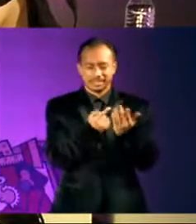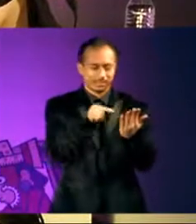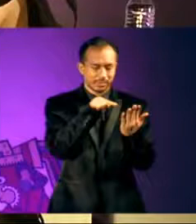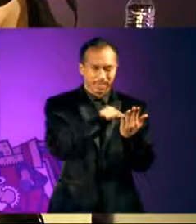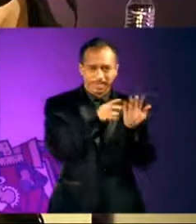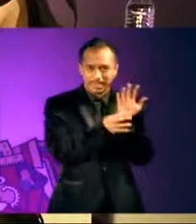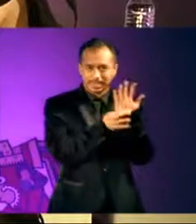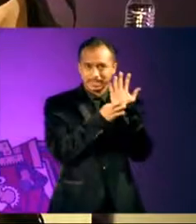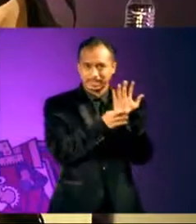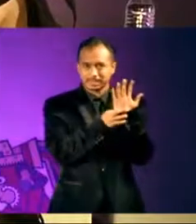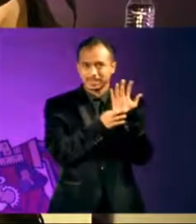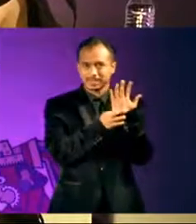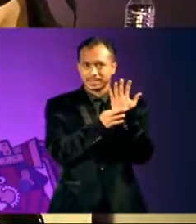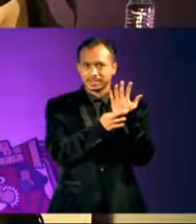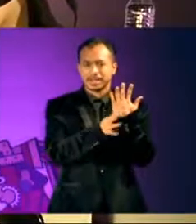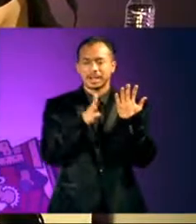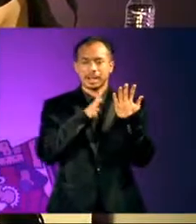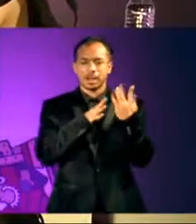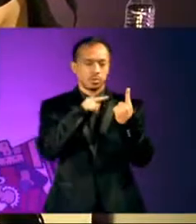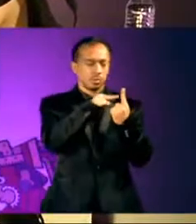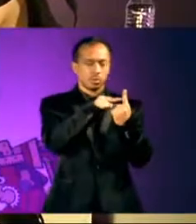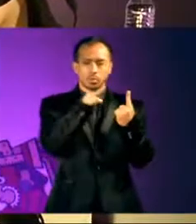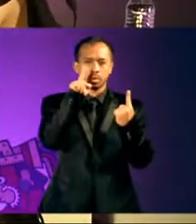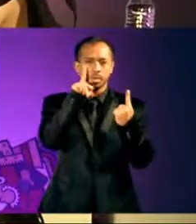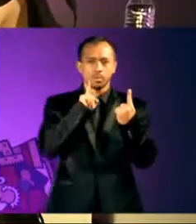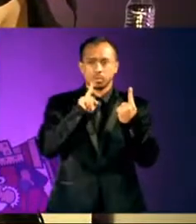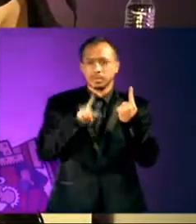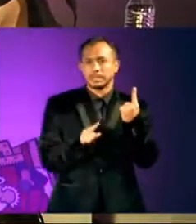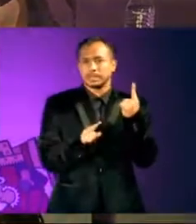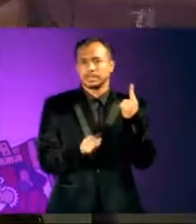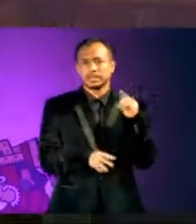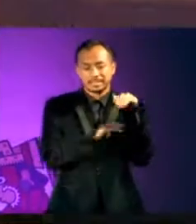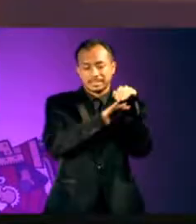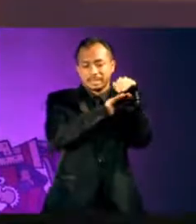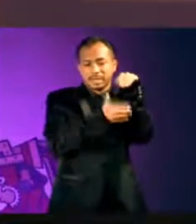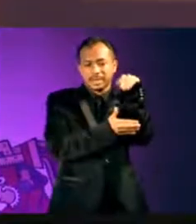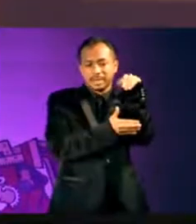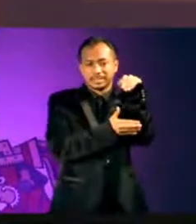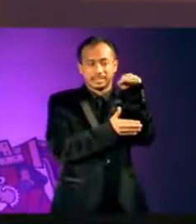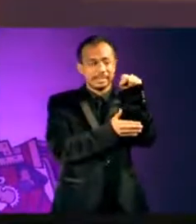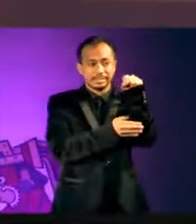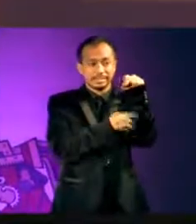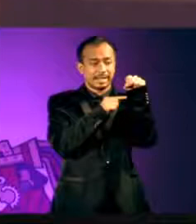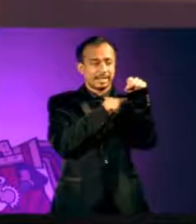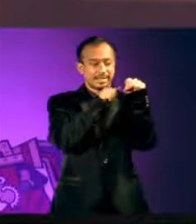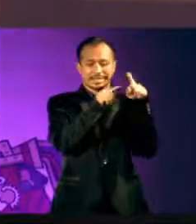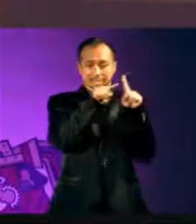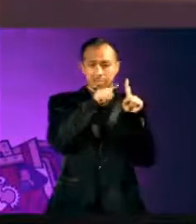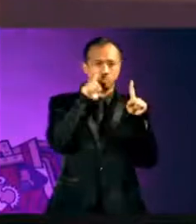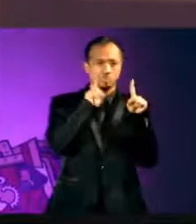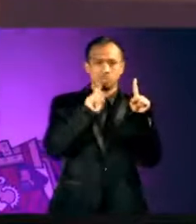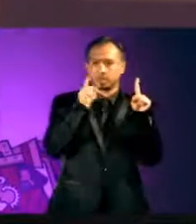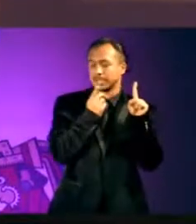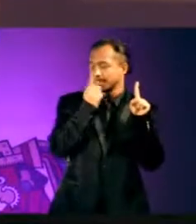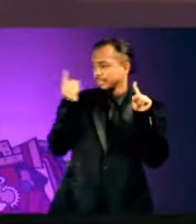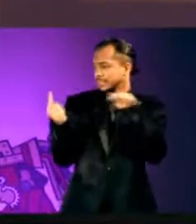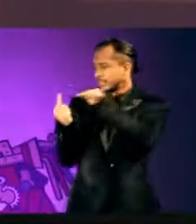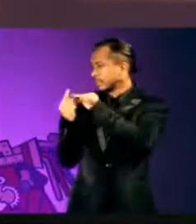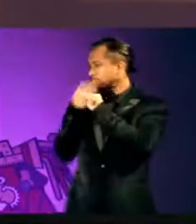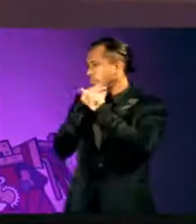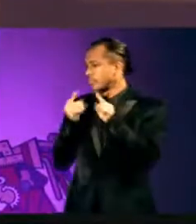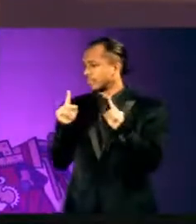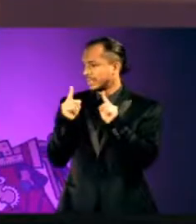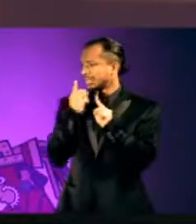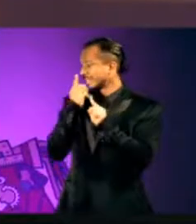la mujer la novia que le dice extremar a sada que están viendo unas montañas que parecen elefantes de hecho se llama a las montañas que parecen